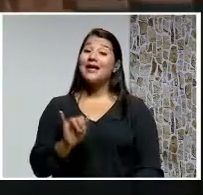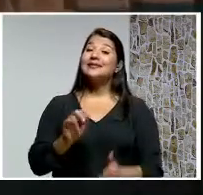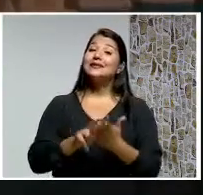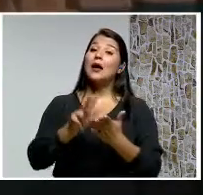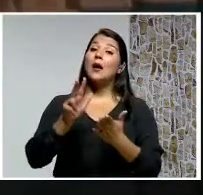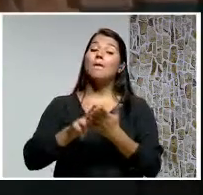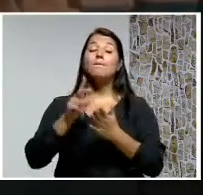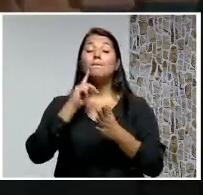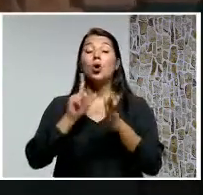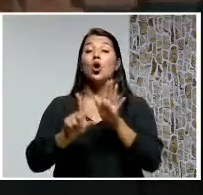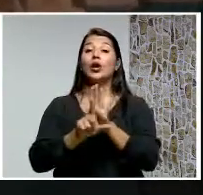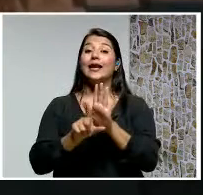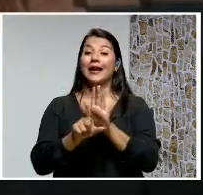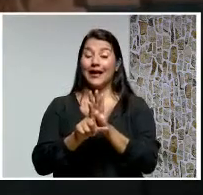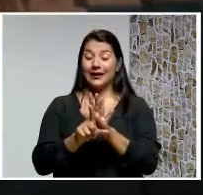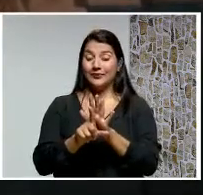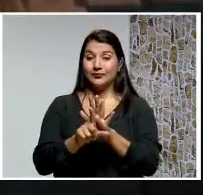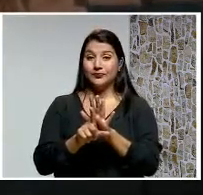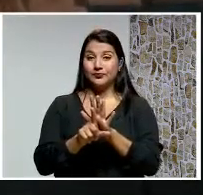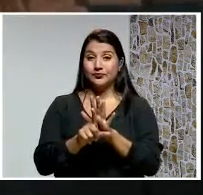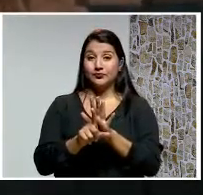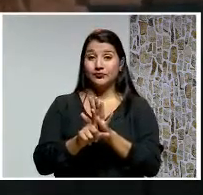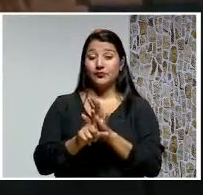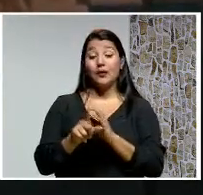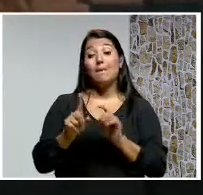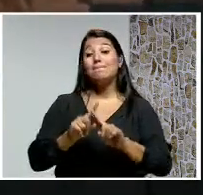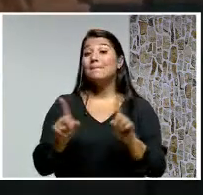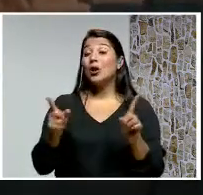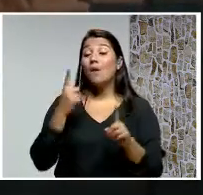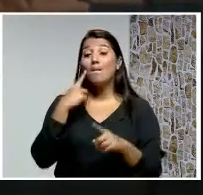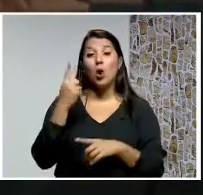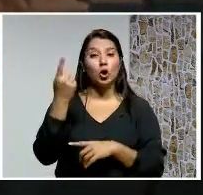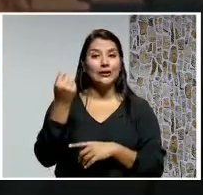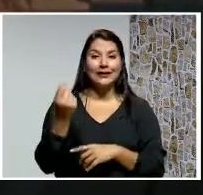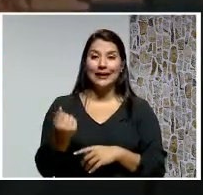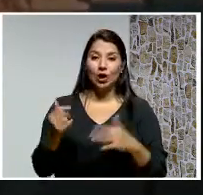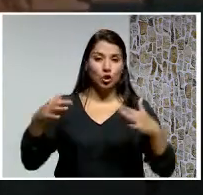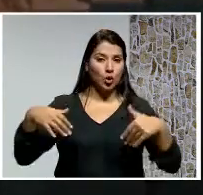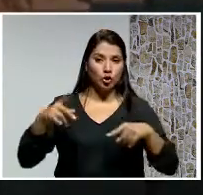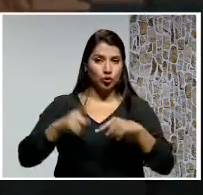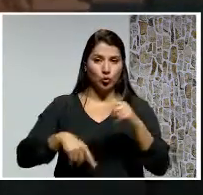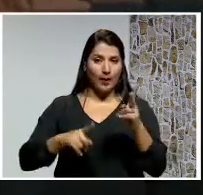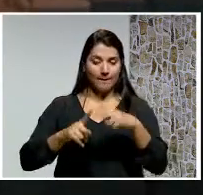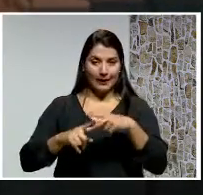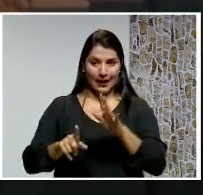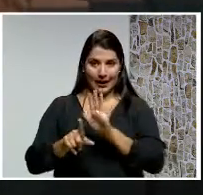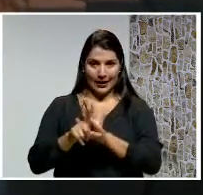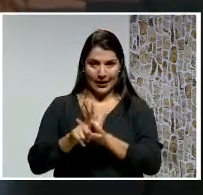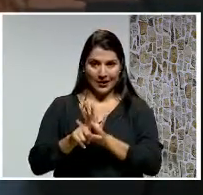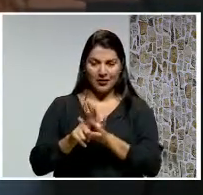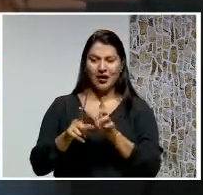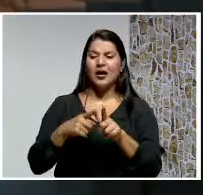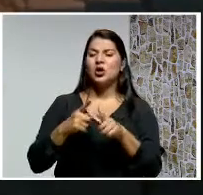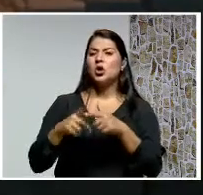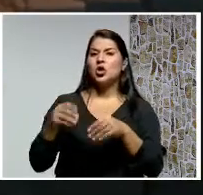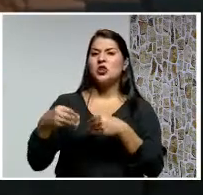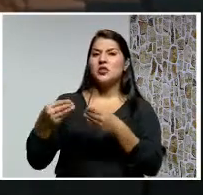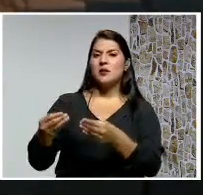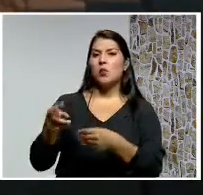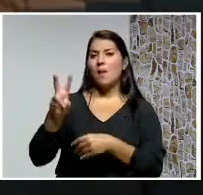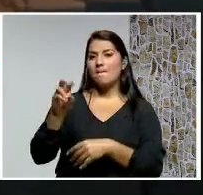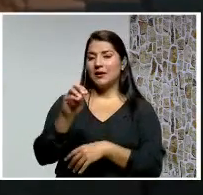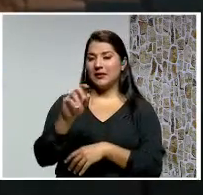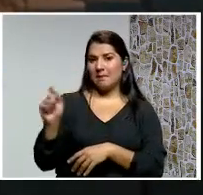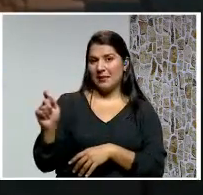ley de jurisdicción especializada en crimen organizado. Por tema de recursos no pudo entrar a operar toda la ley, se dio un plazo, una vacancia de 20